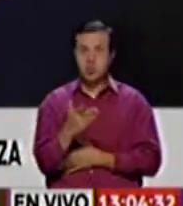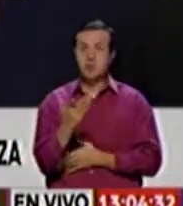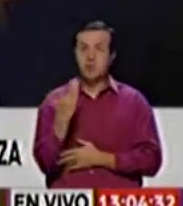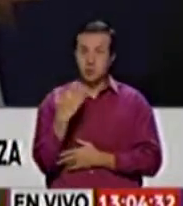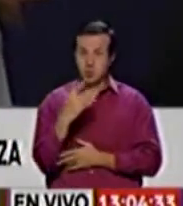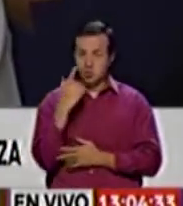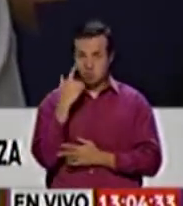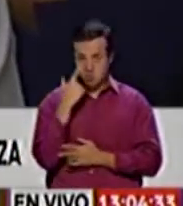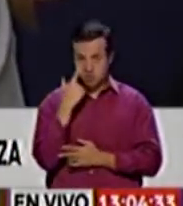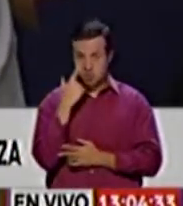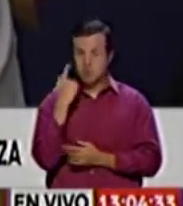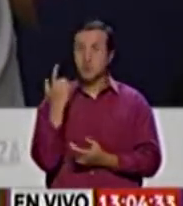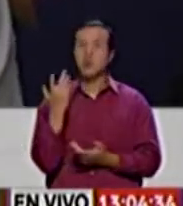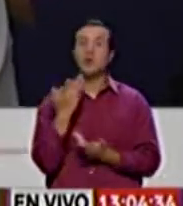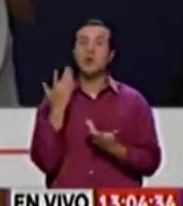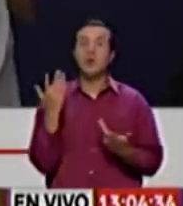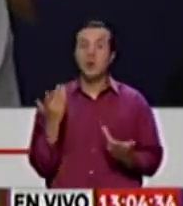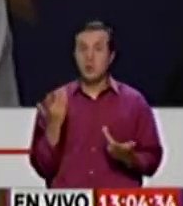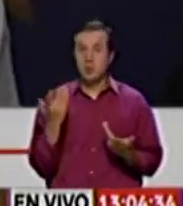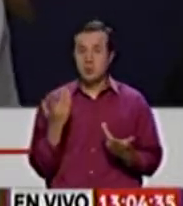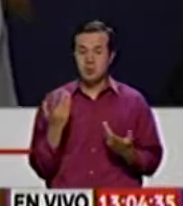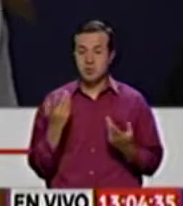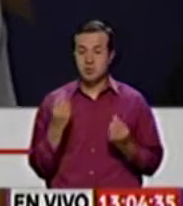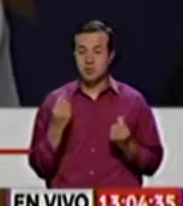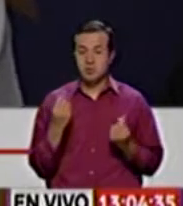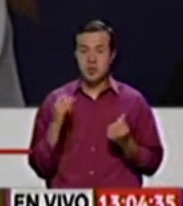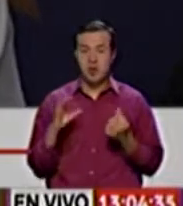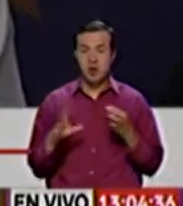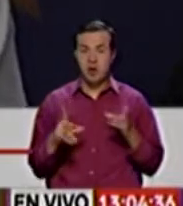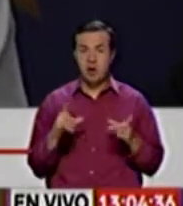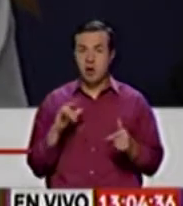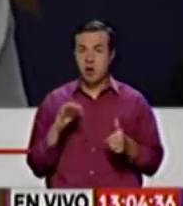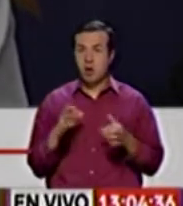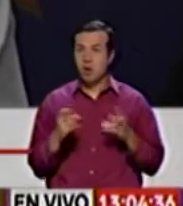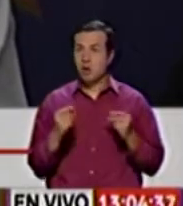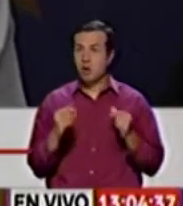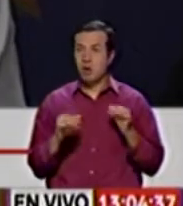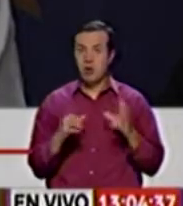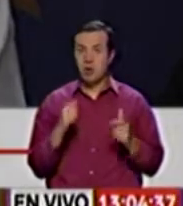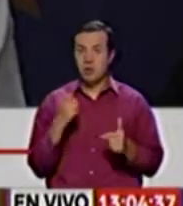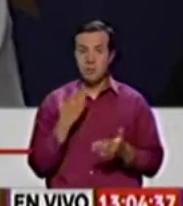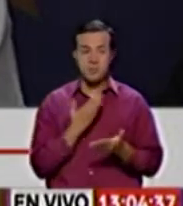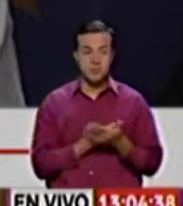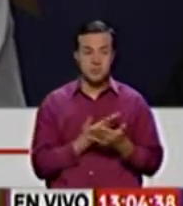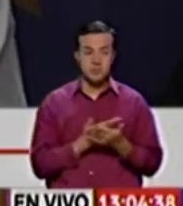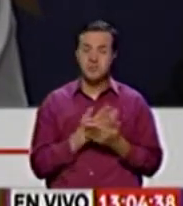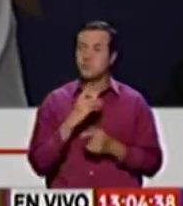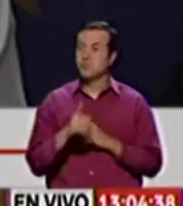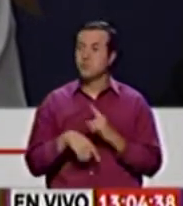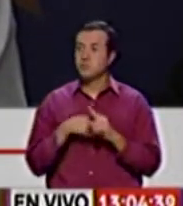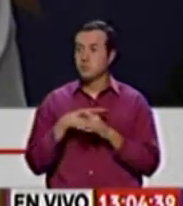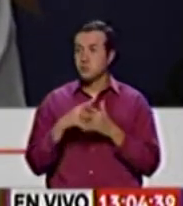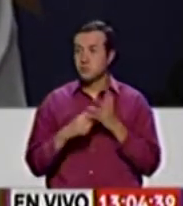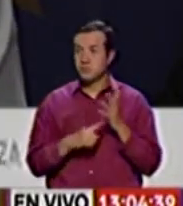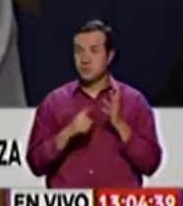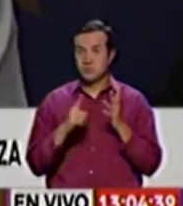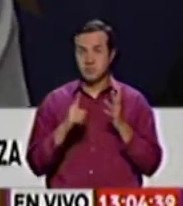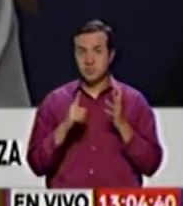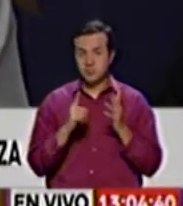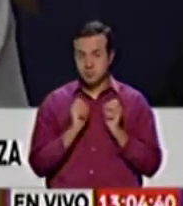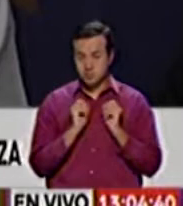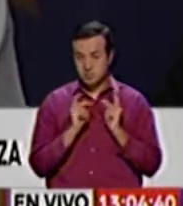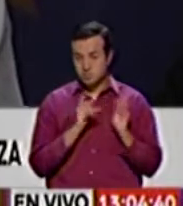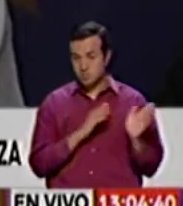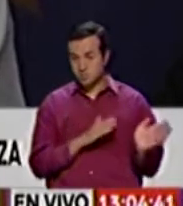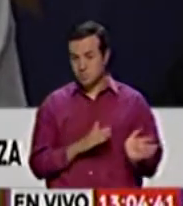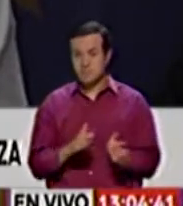del delito de enriquecimiento ilícito, que no solo consiste en el incremento patrimonial, sino en el cumplimiento de obligaciones.